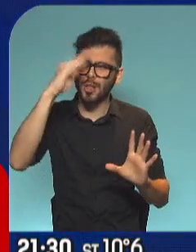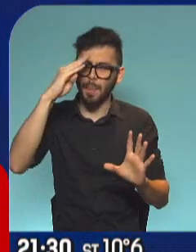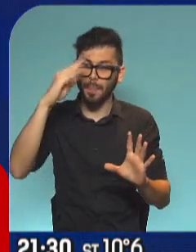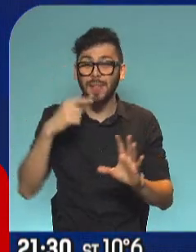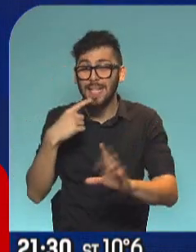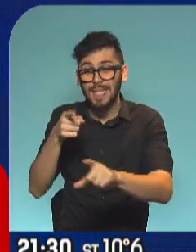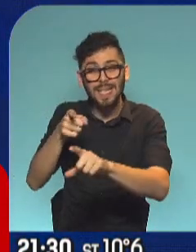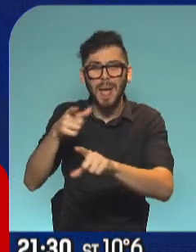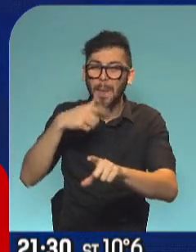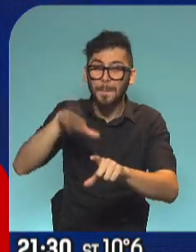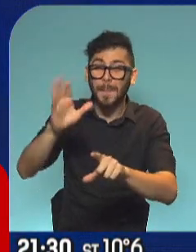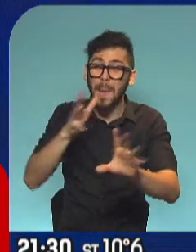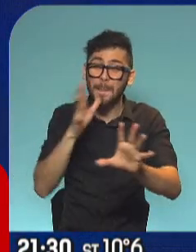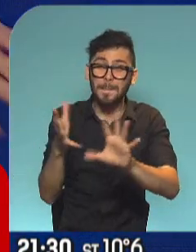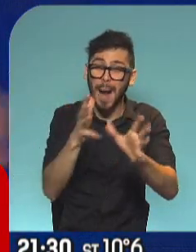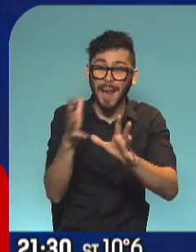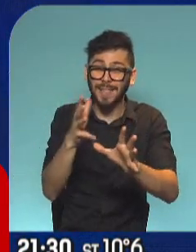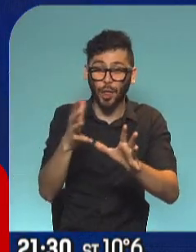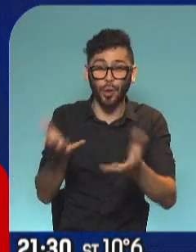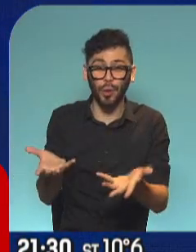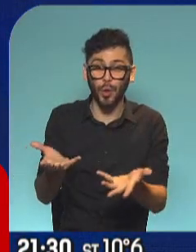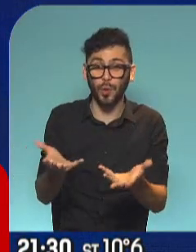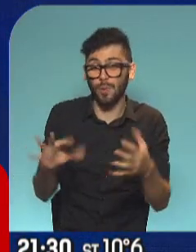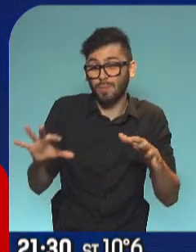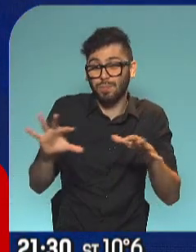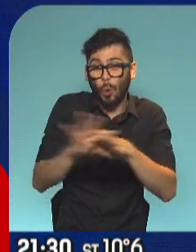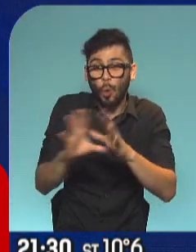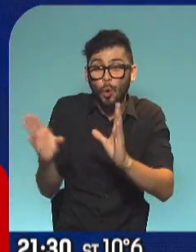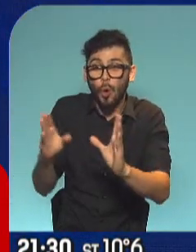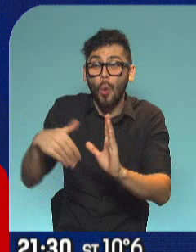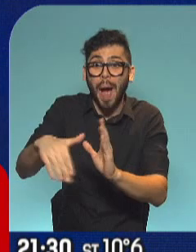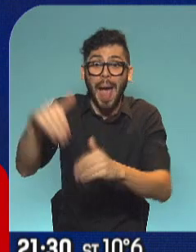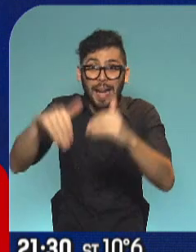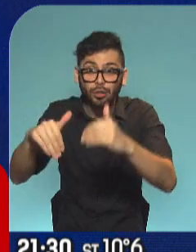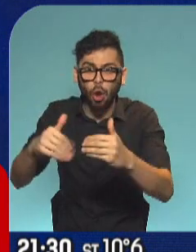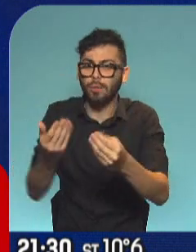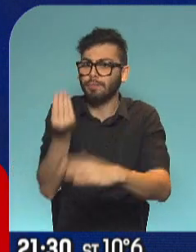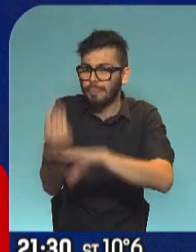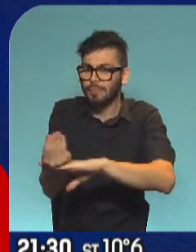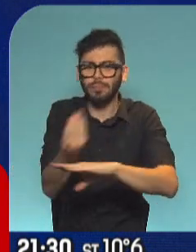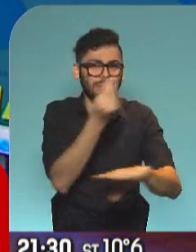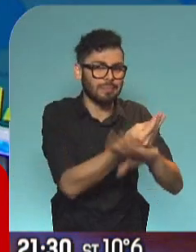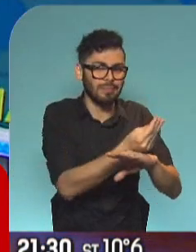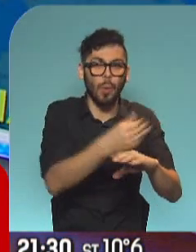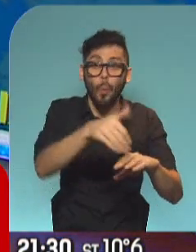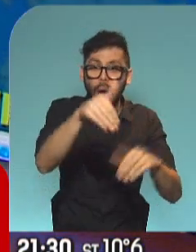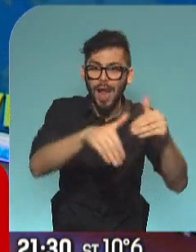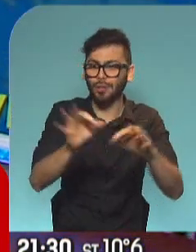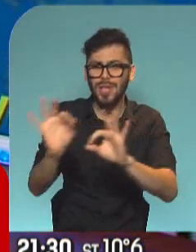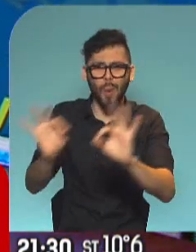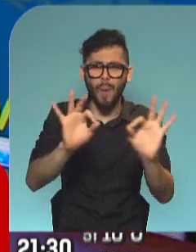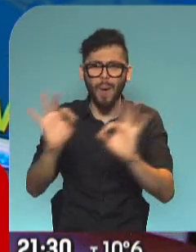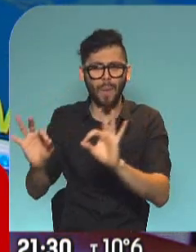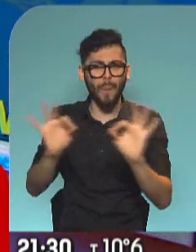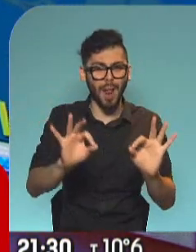más parecido desde la gestión que está realizando y la previa a las elecciones. Sí. Lo más parecido desde lo dialéctico, sin lugar a dudas, es